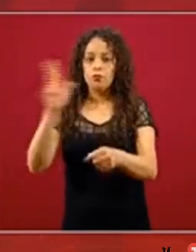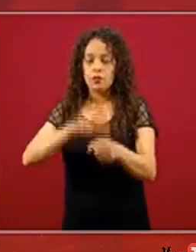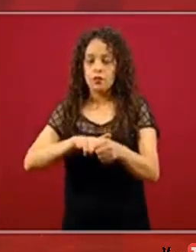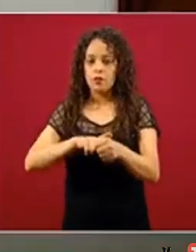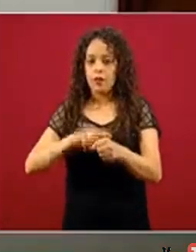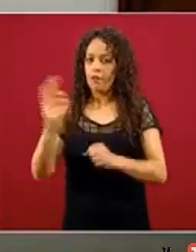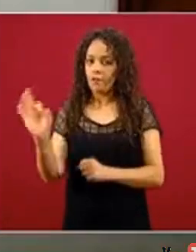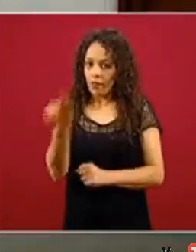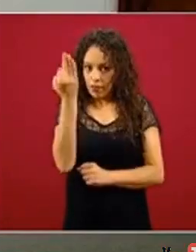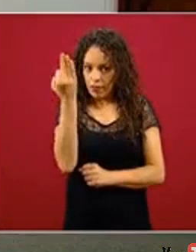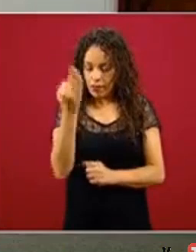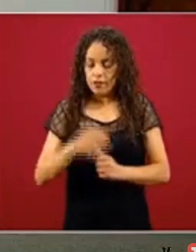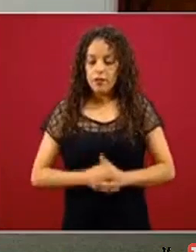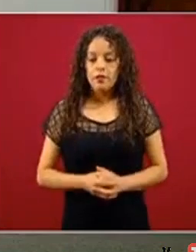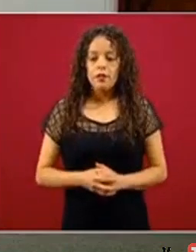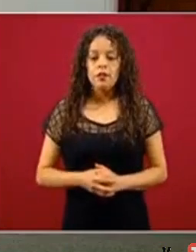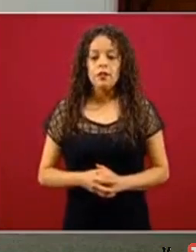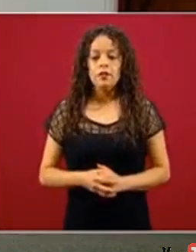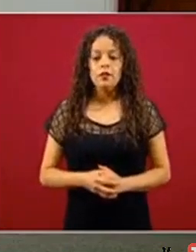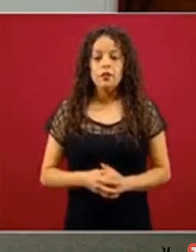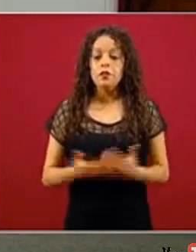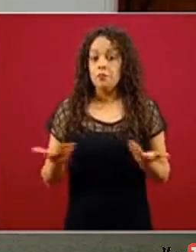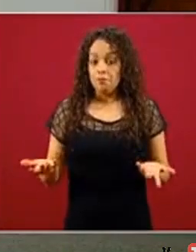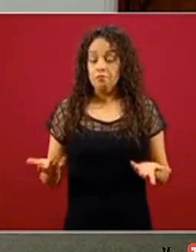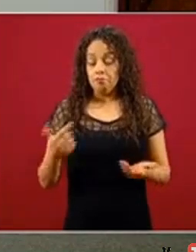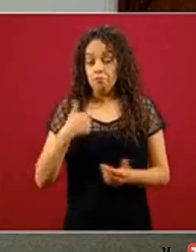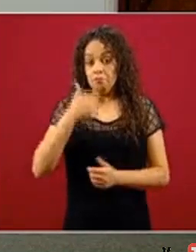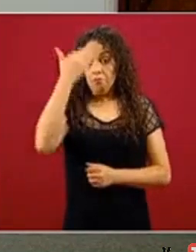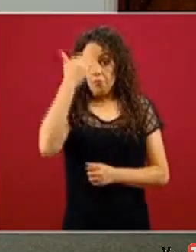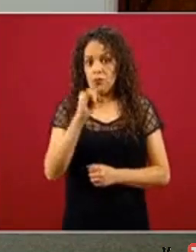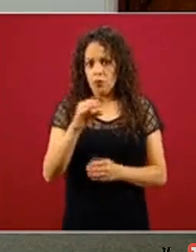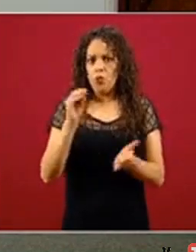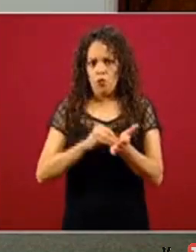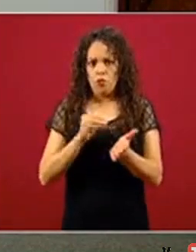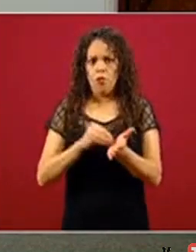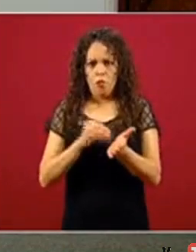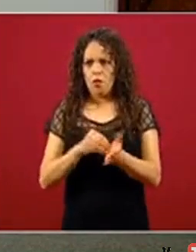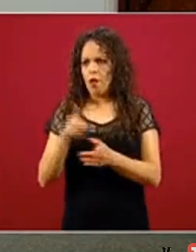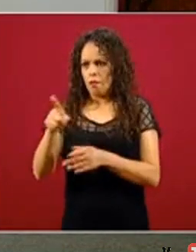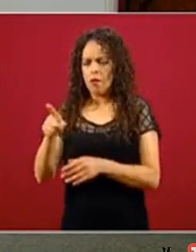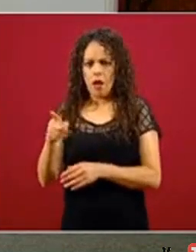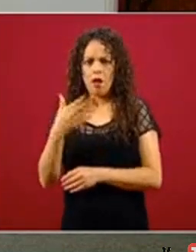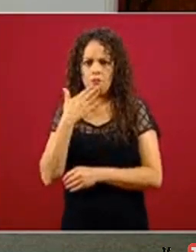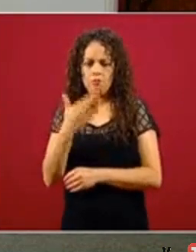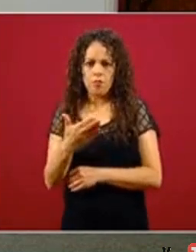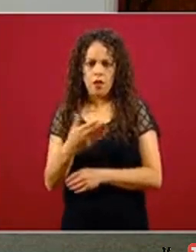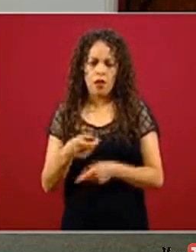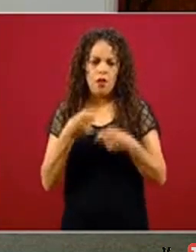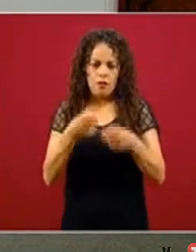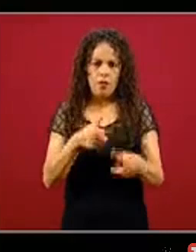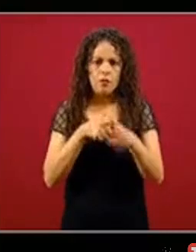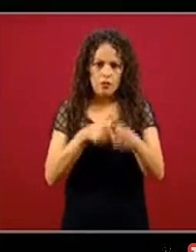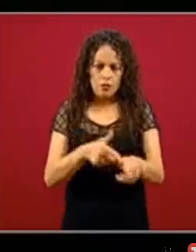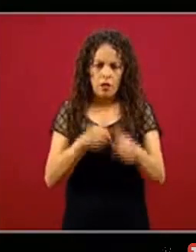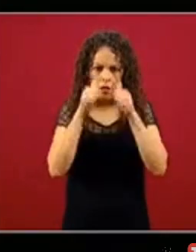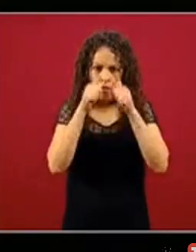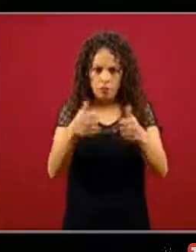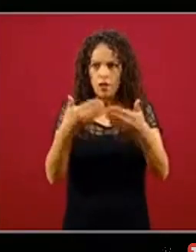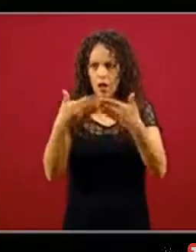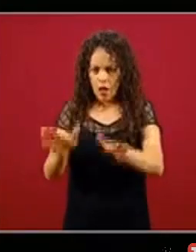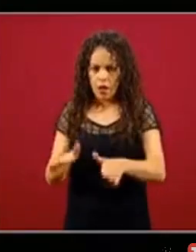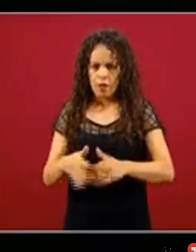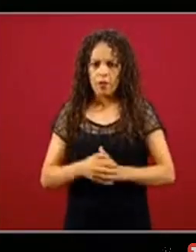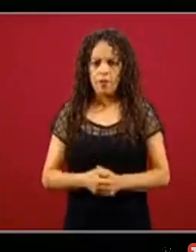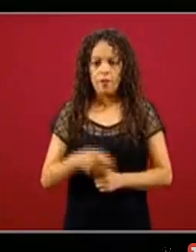y hasta donde tengo conocimiento, sigue activo haciendo sus funciones y no fue considerado como un hospital COVID